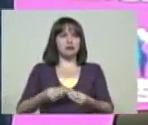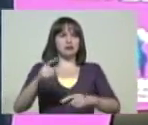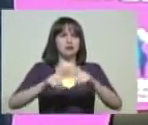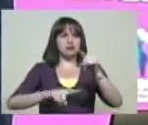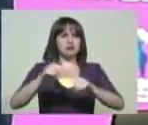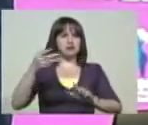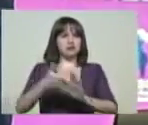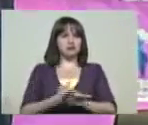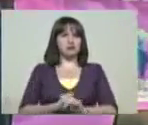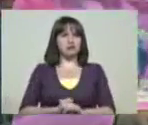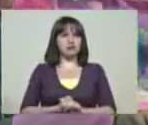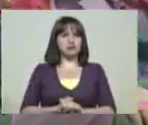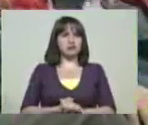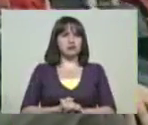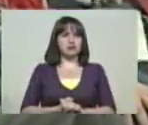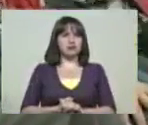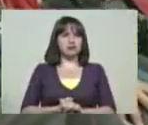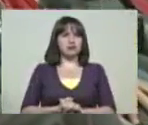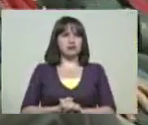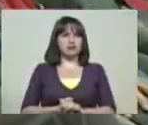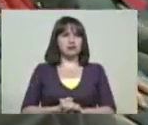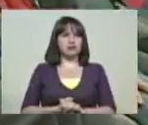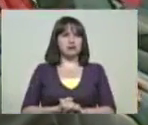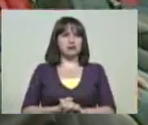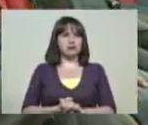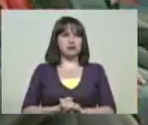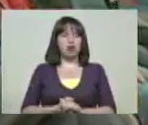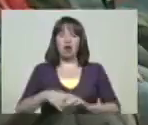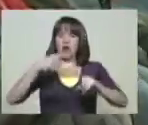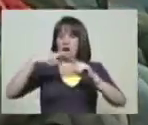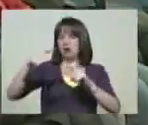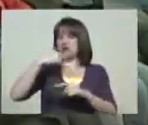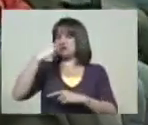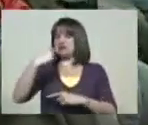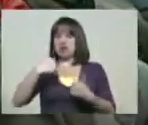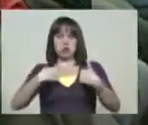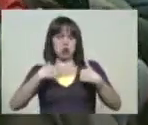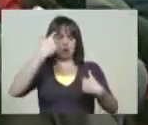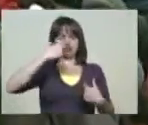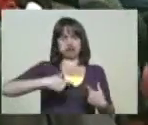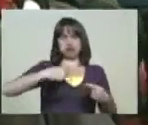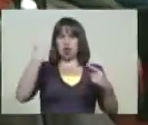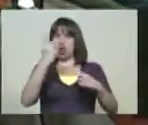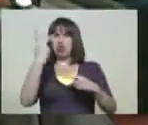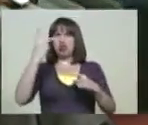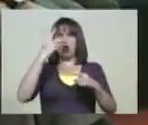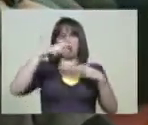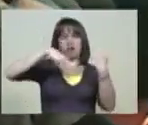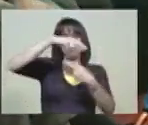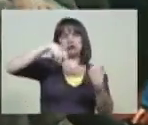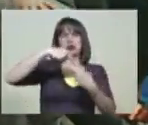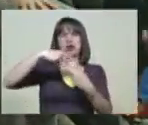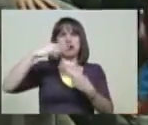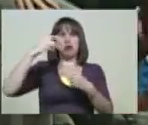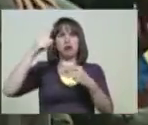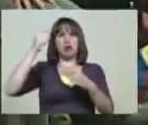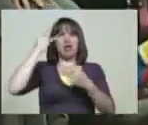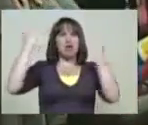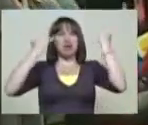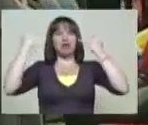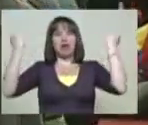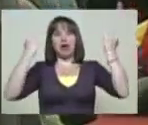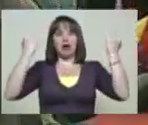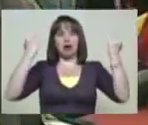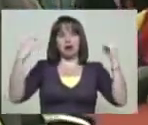siendo sólo marxistas y habíamos otorga decíamos que tenemos que ser marxista laden y te bueno nos matamos los